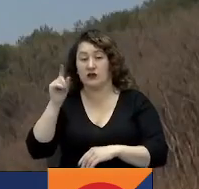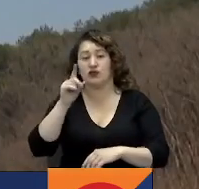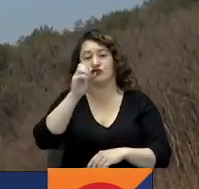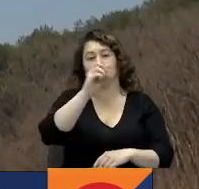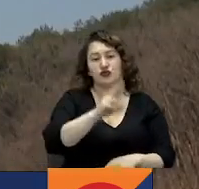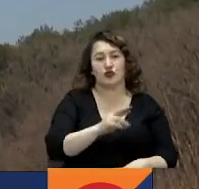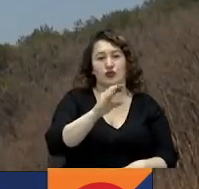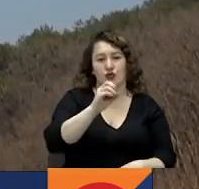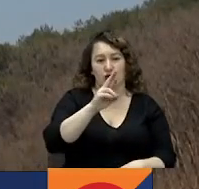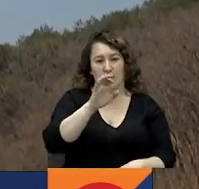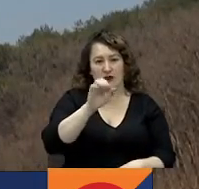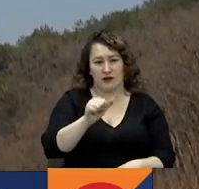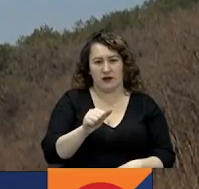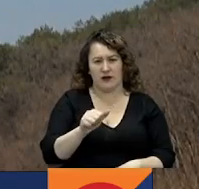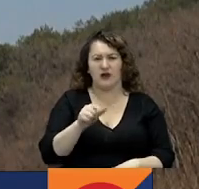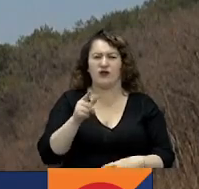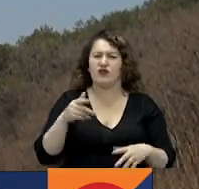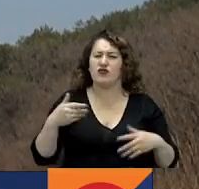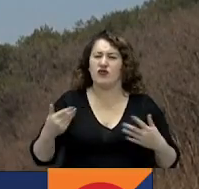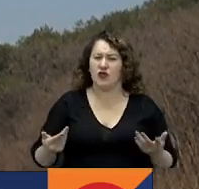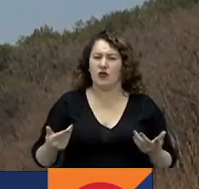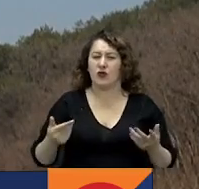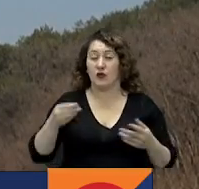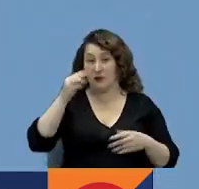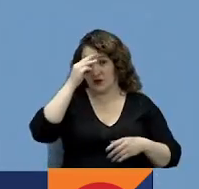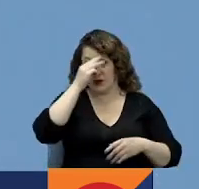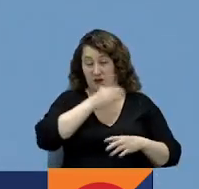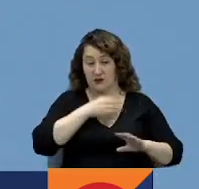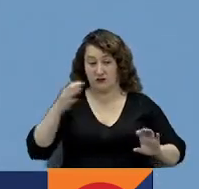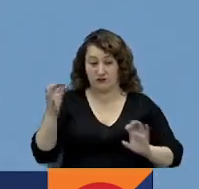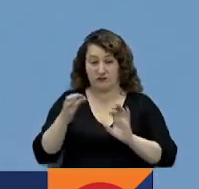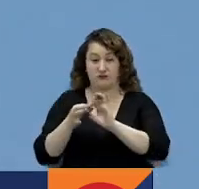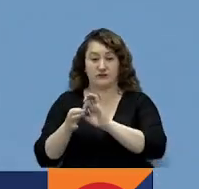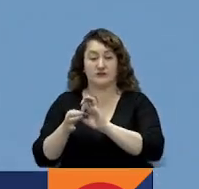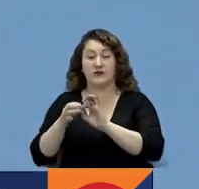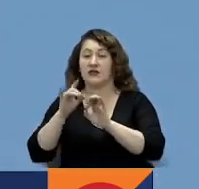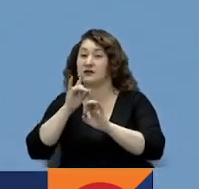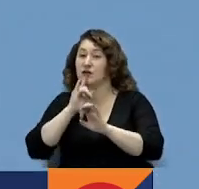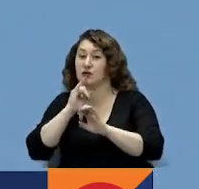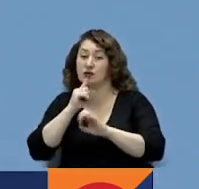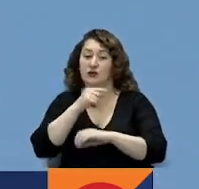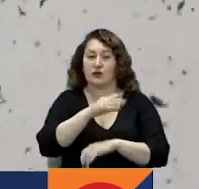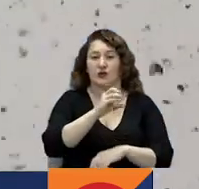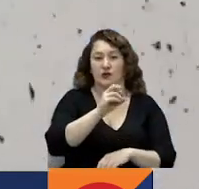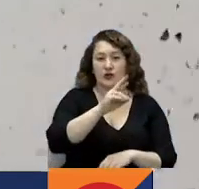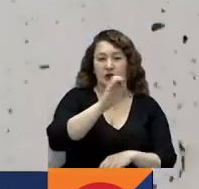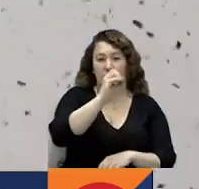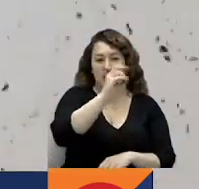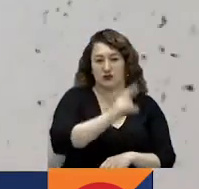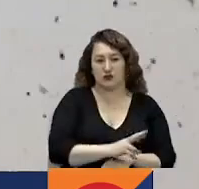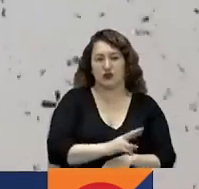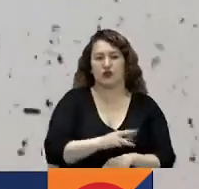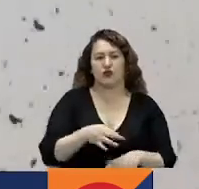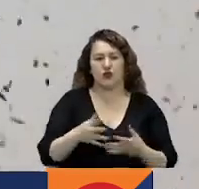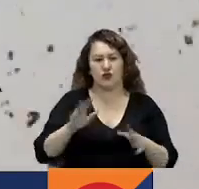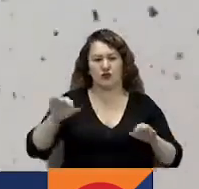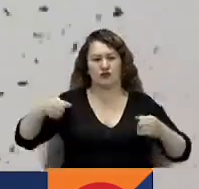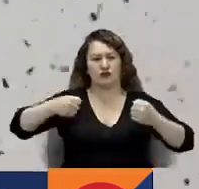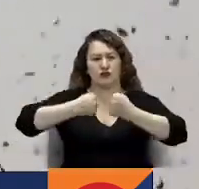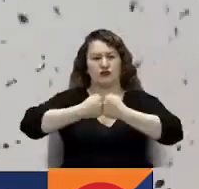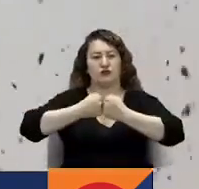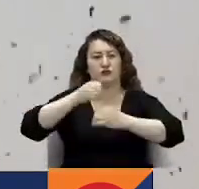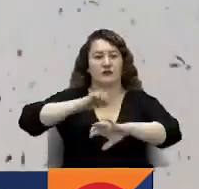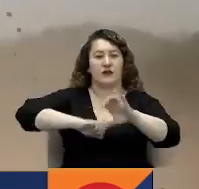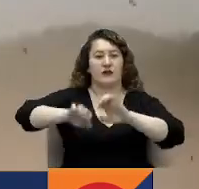Este nuevo lanzamiento se dio en medio del ejercicio militar conjunto que vienen realizando Estados Unidos y Corea del Sur como parte de una cooperación de